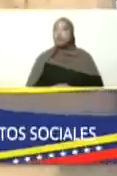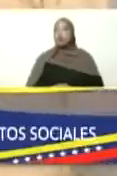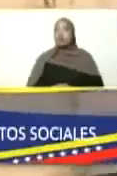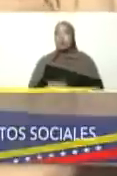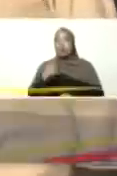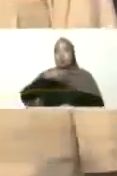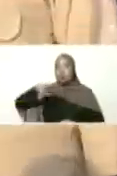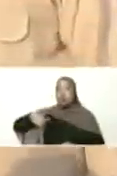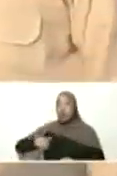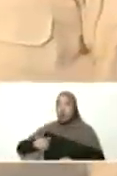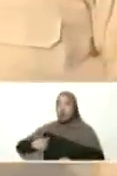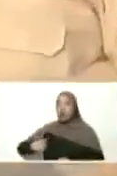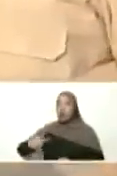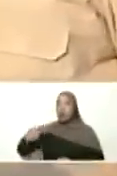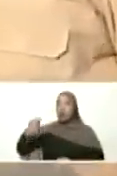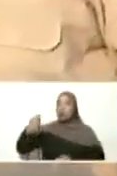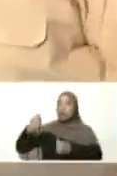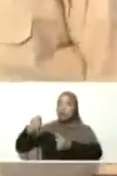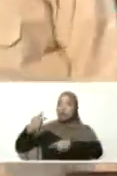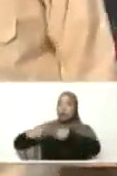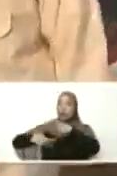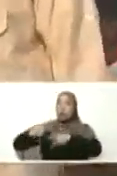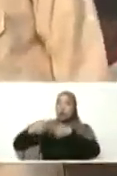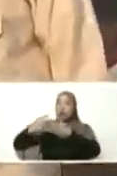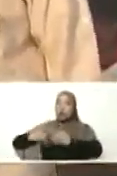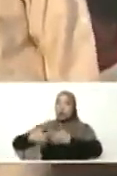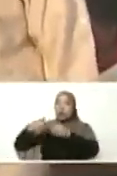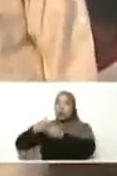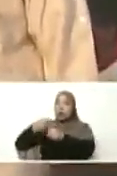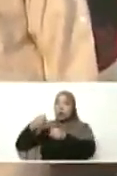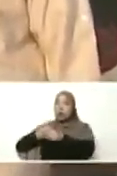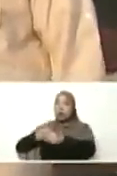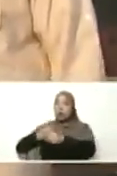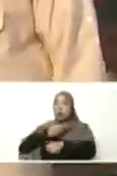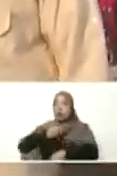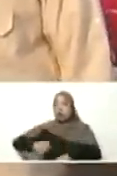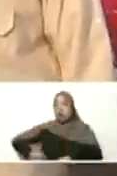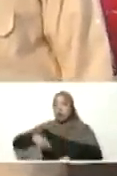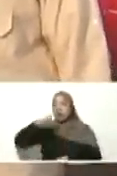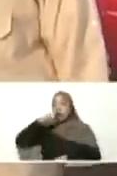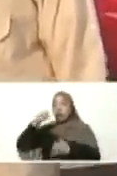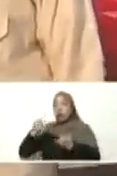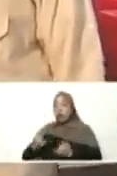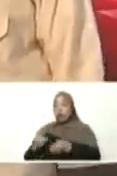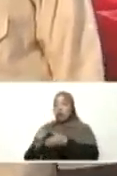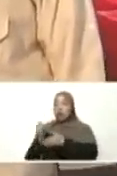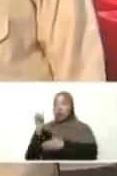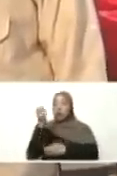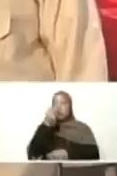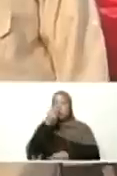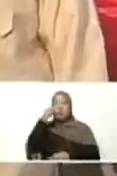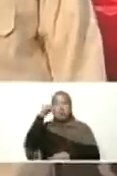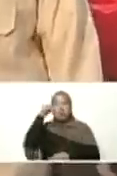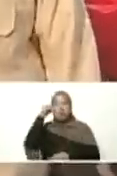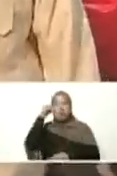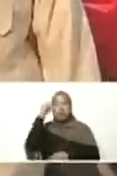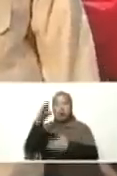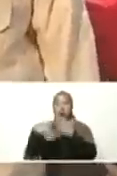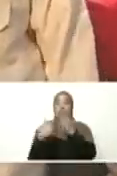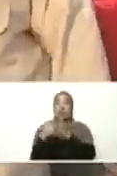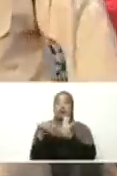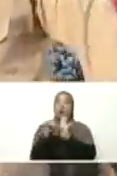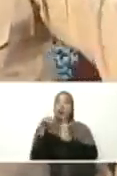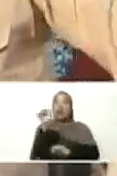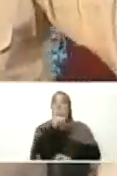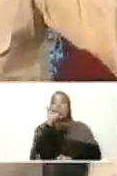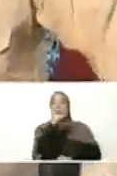el metabolismo del capital se lo traga, correcto. Ahora fíjese, presidente, este maíz, esta cosecha de maíz de este momento, va para una gandola que